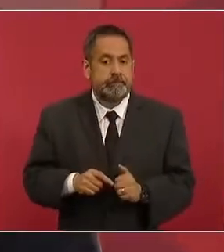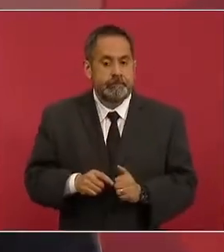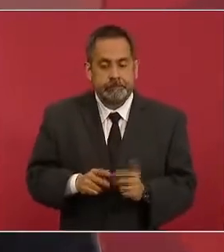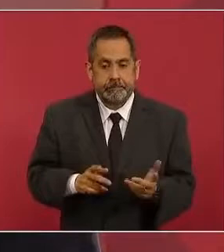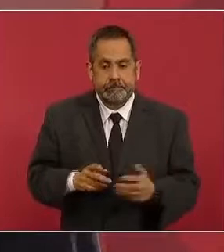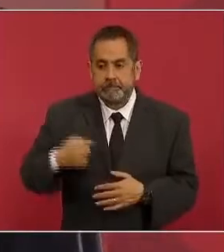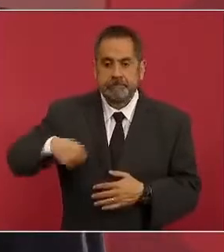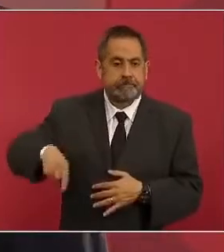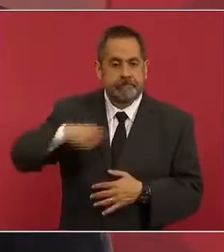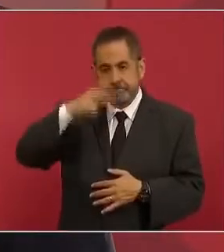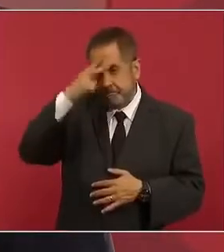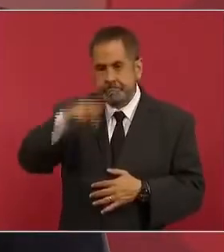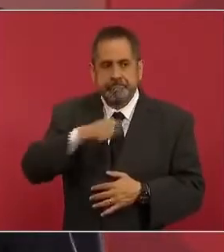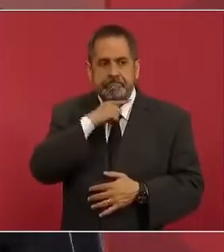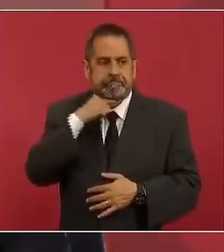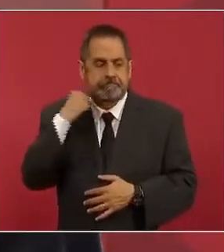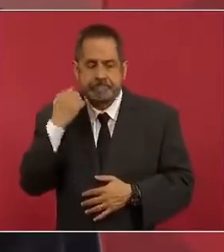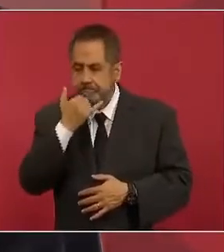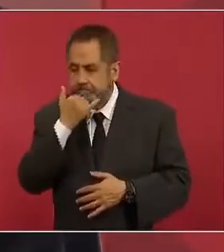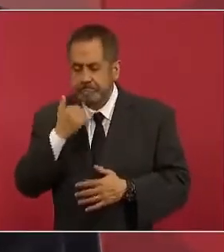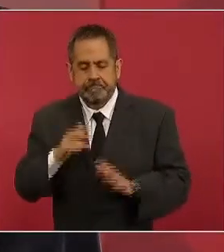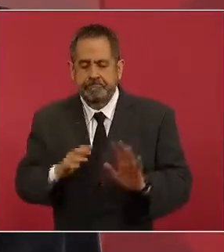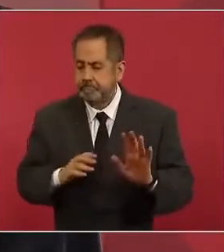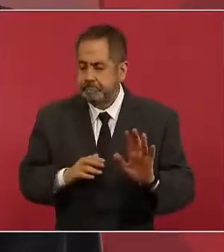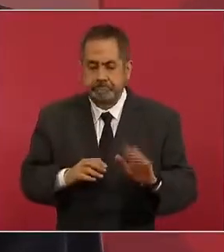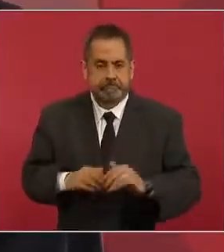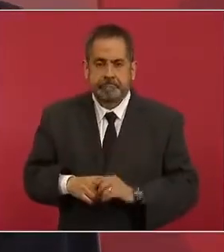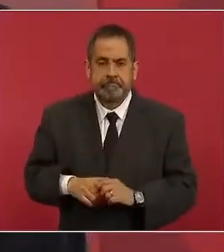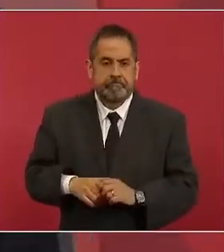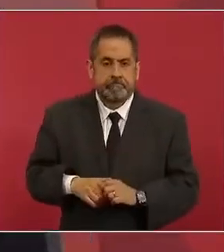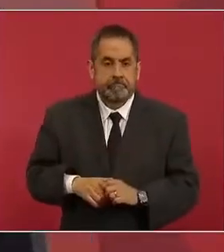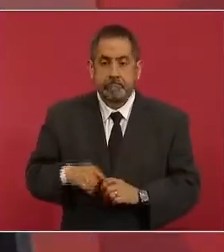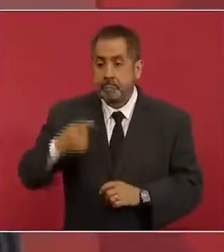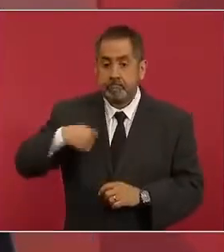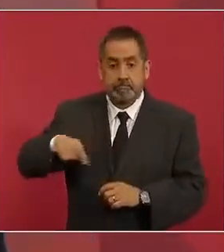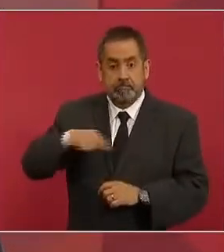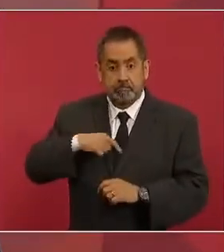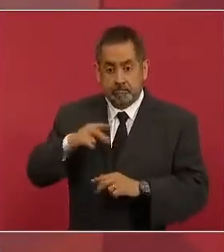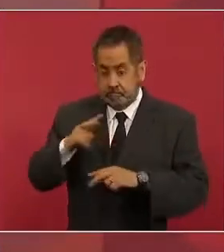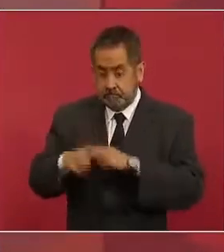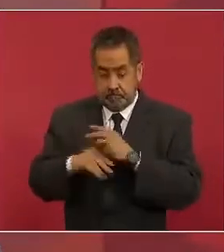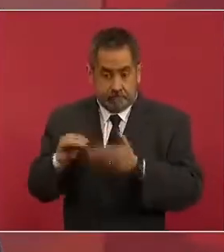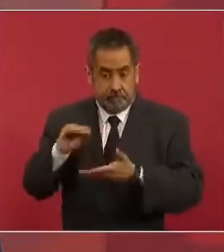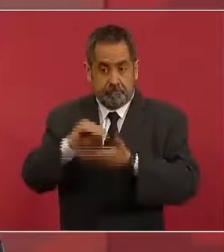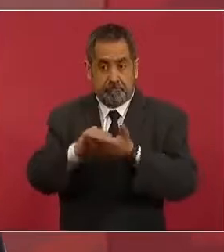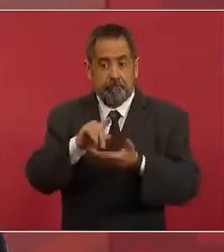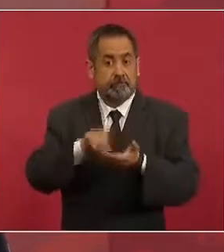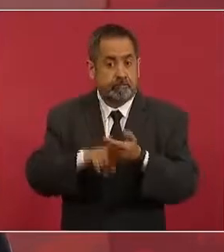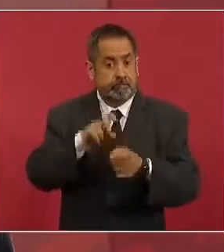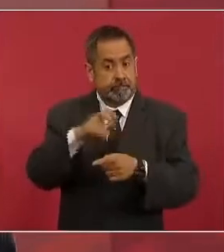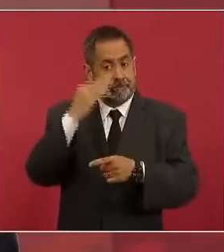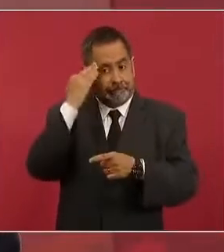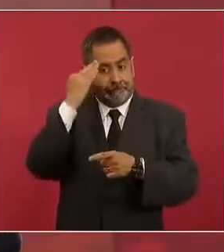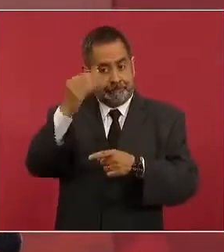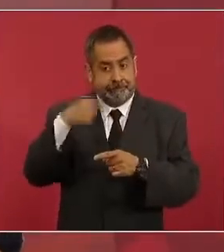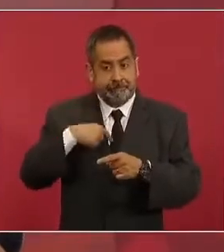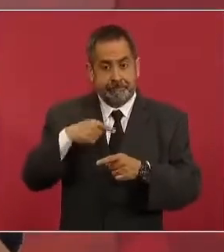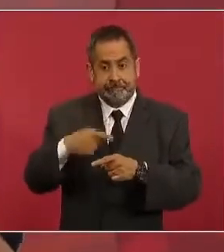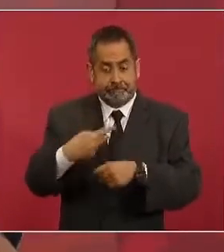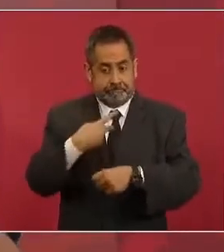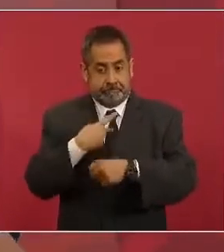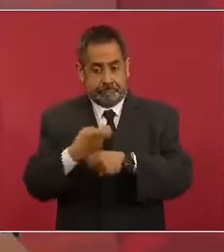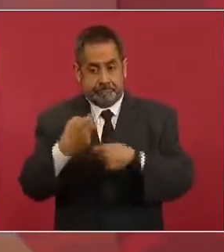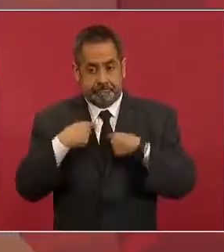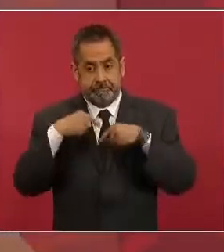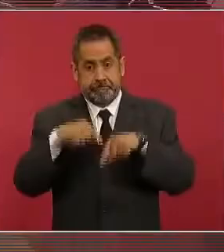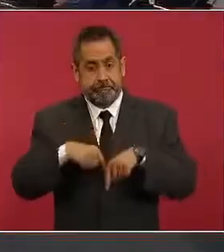que comprometía la soberanía de nuestro país. Y como nosotros estábamos en ese entonces invitados